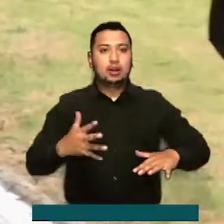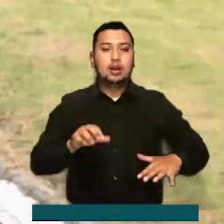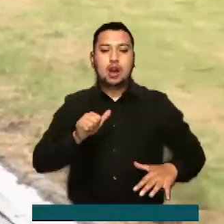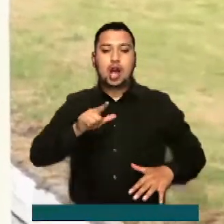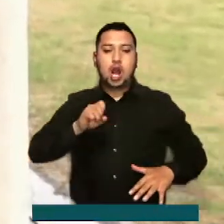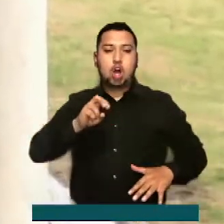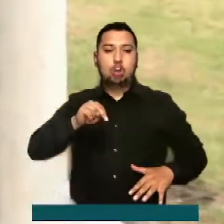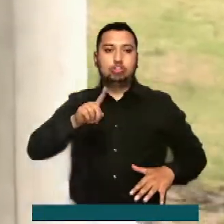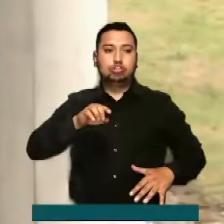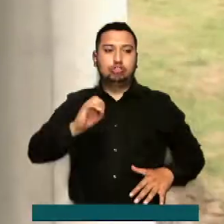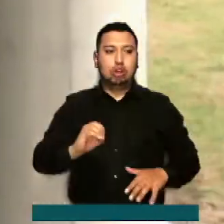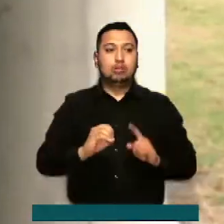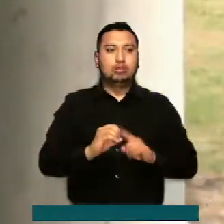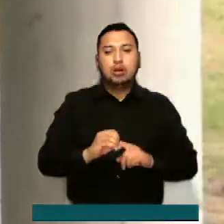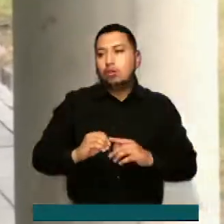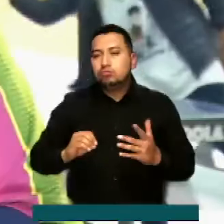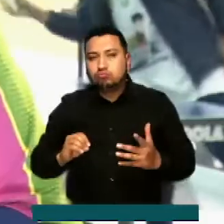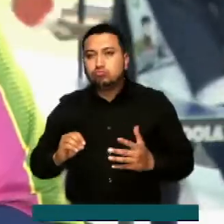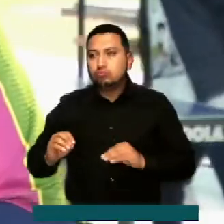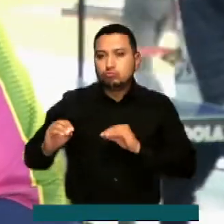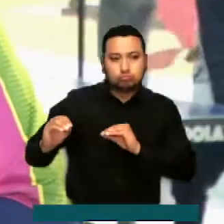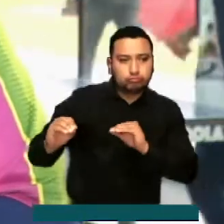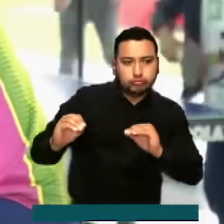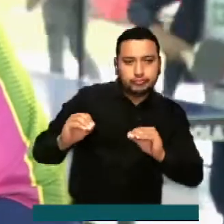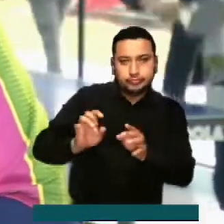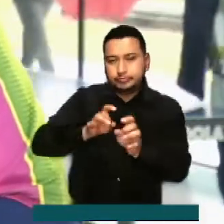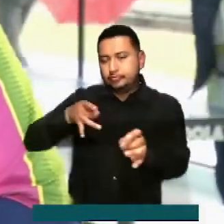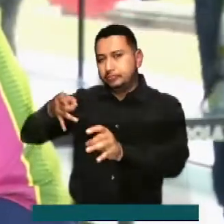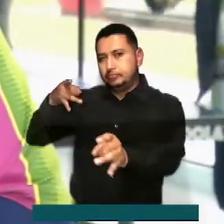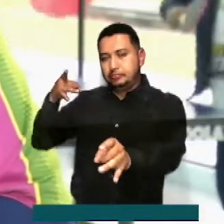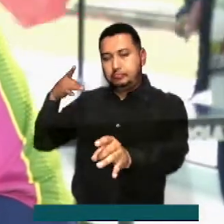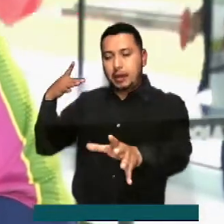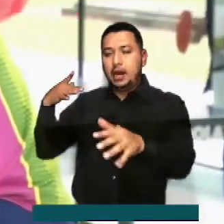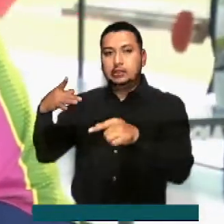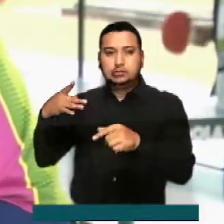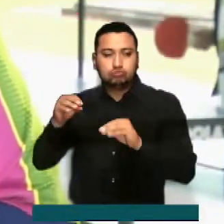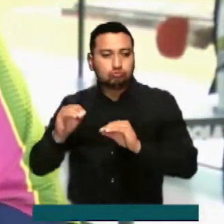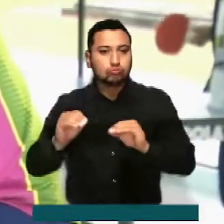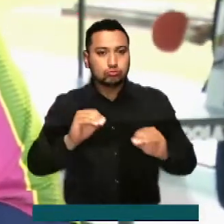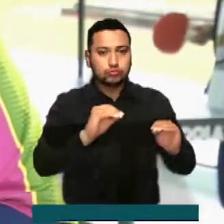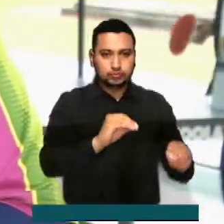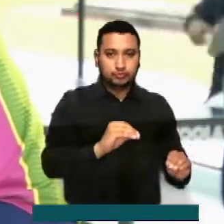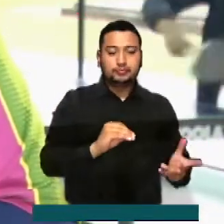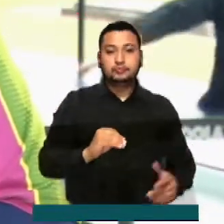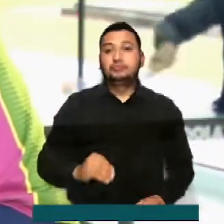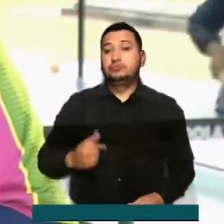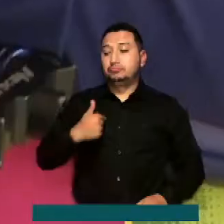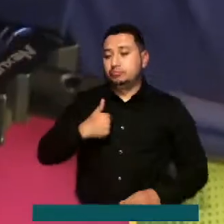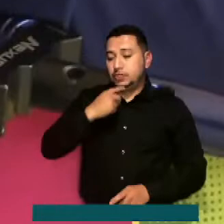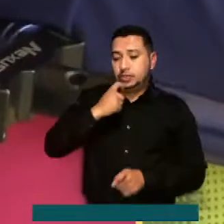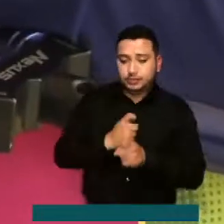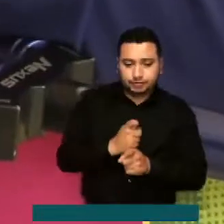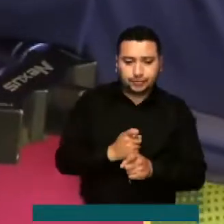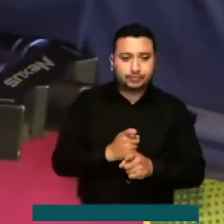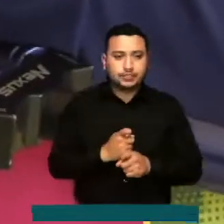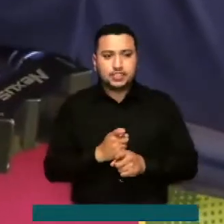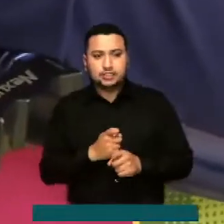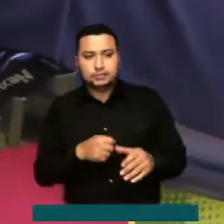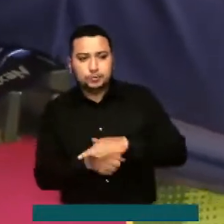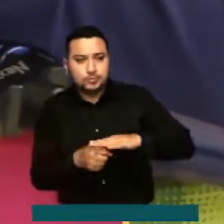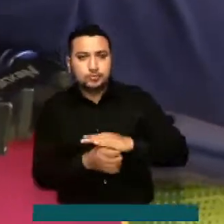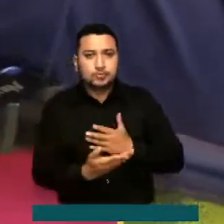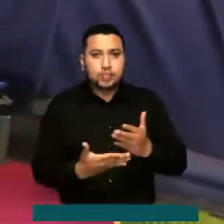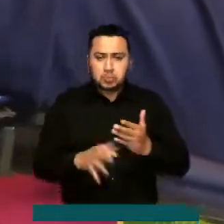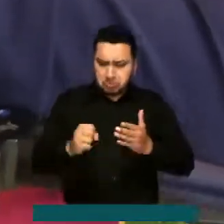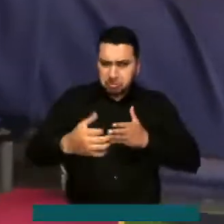con arco no importa la dificultad que uno tenga se pueden conseguir muchas cosas desde que uno se lo proponga alonso se encarga